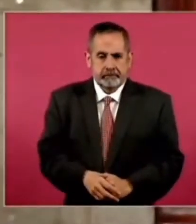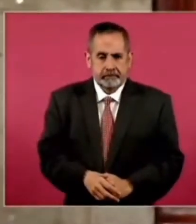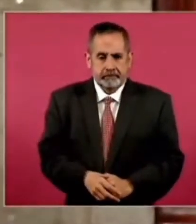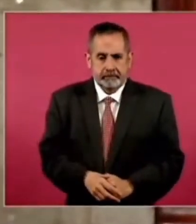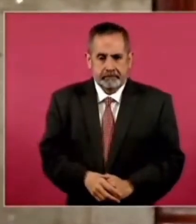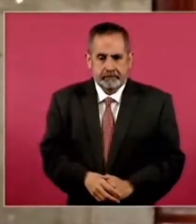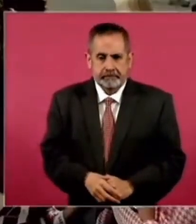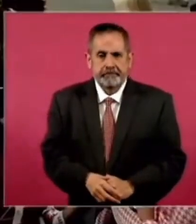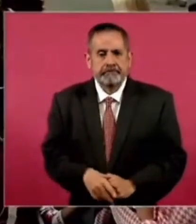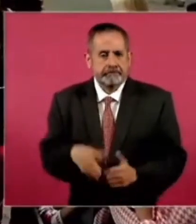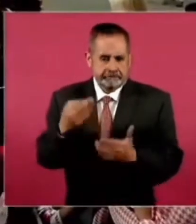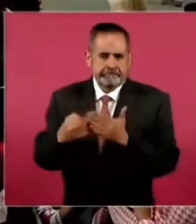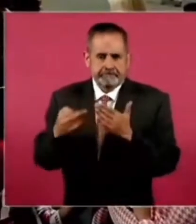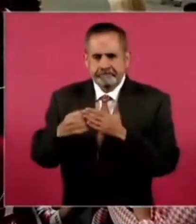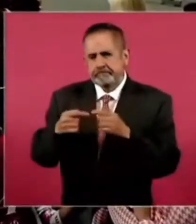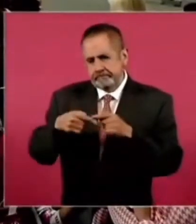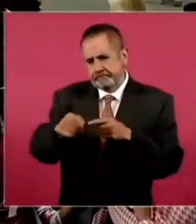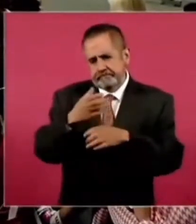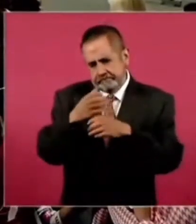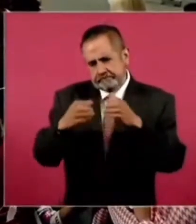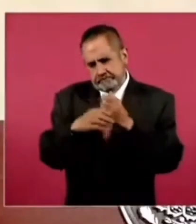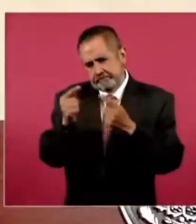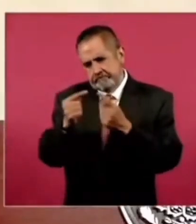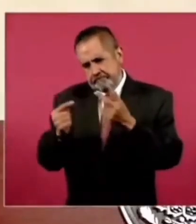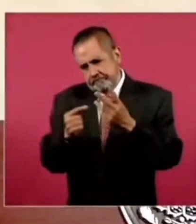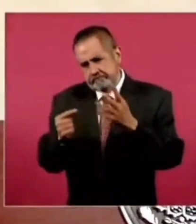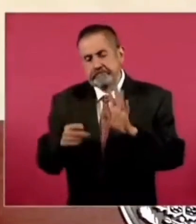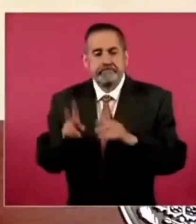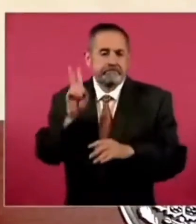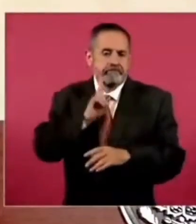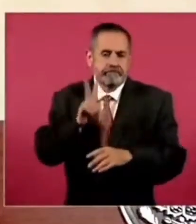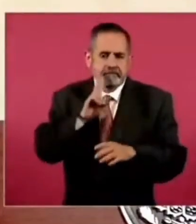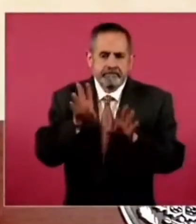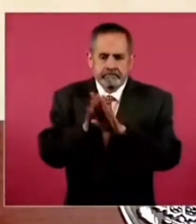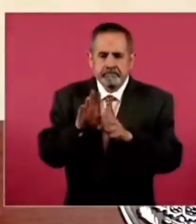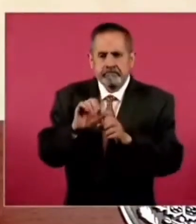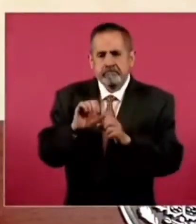Pero faltan cosas y a lo mejor pueden faltar otros trabajadores.